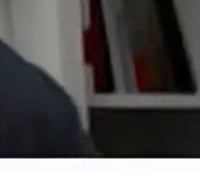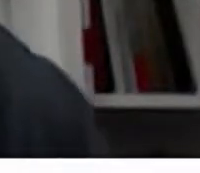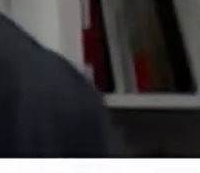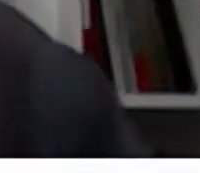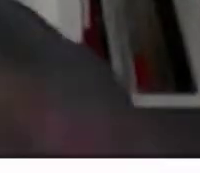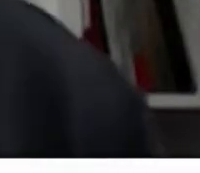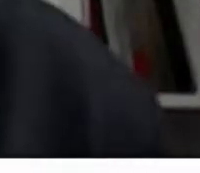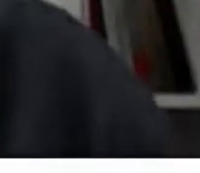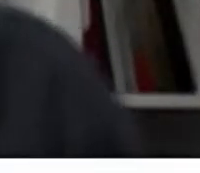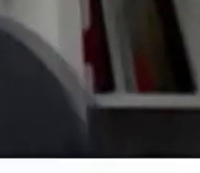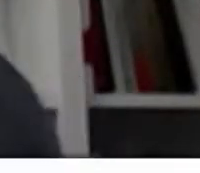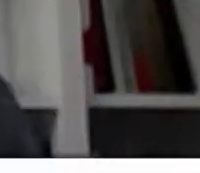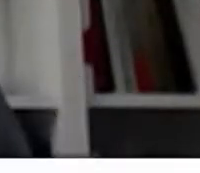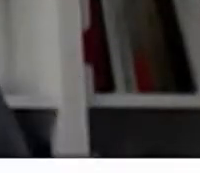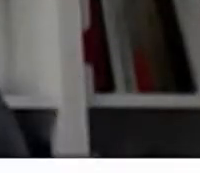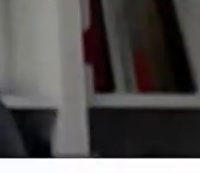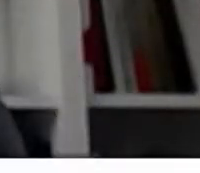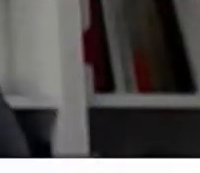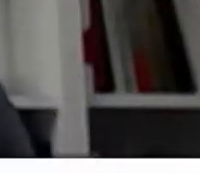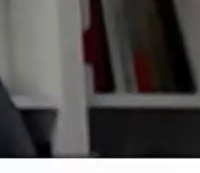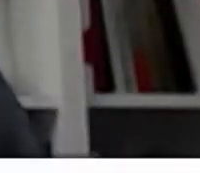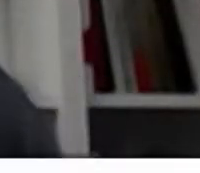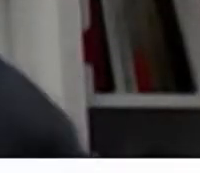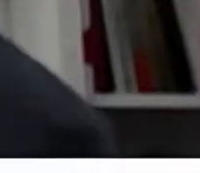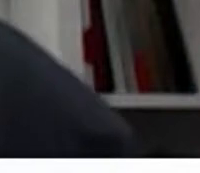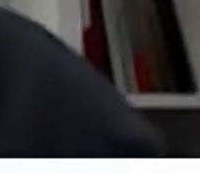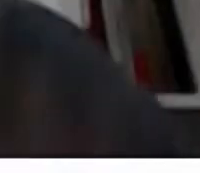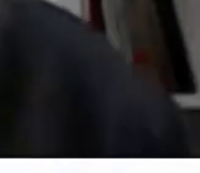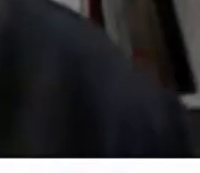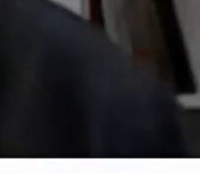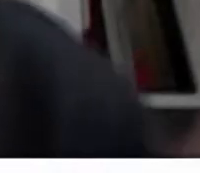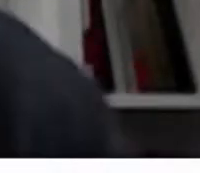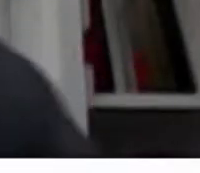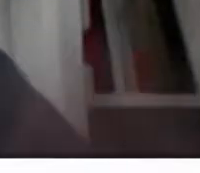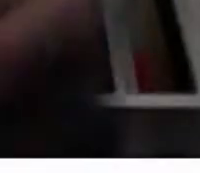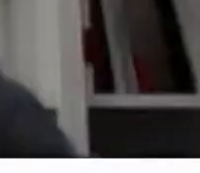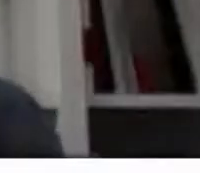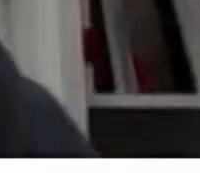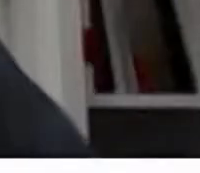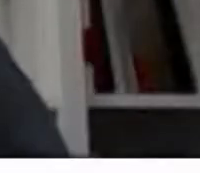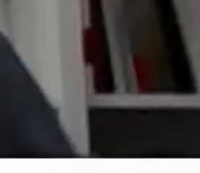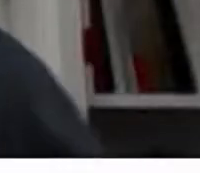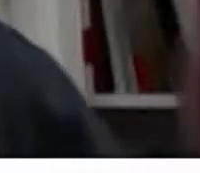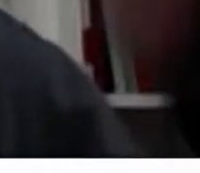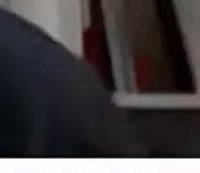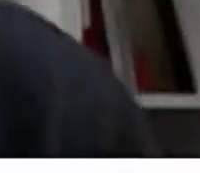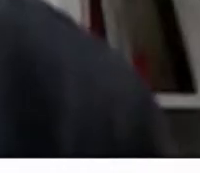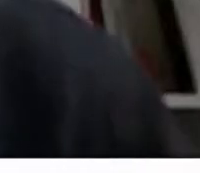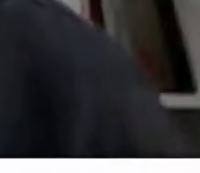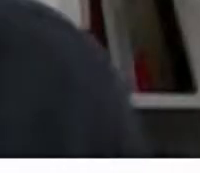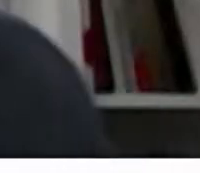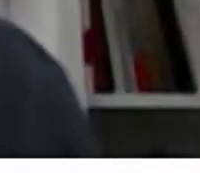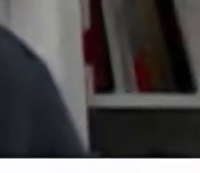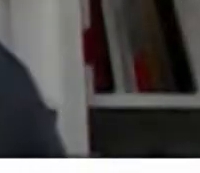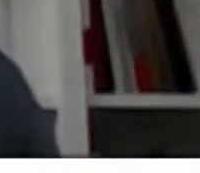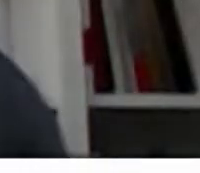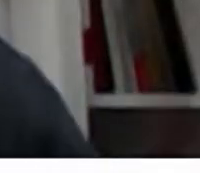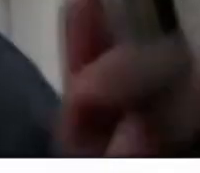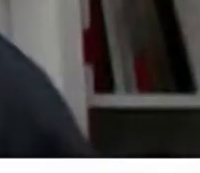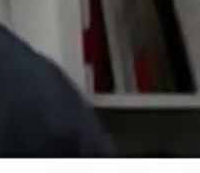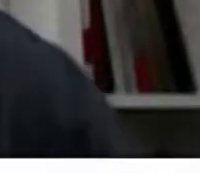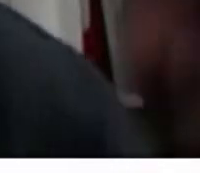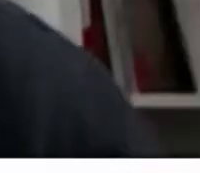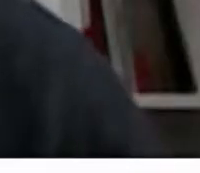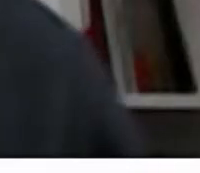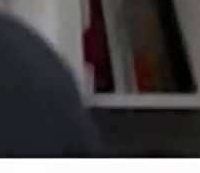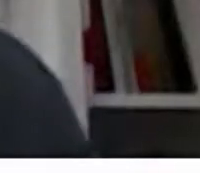Por eso cuando fuimos gobierno en la provincia de Santa Fe, en el año 2017, 2018 y 2019, impulsamos en la provincia de Santa Fe